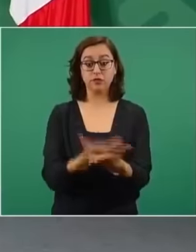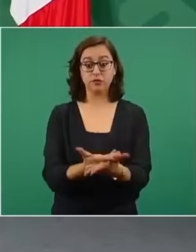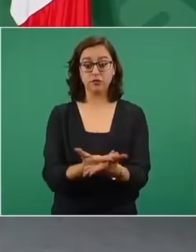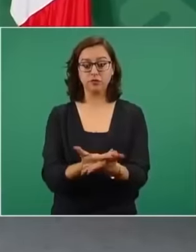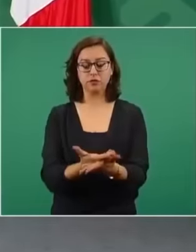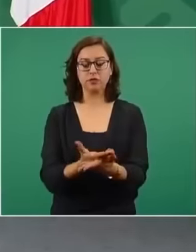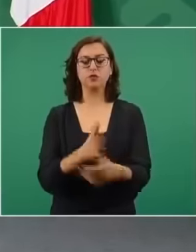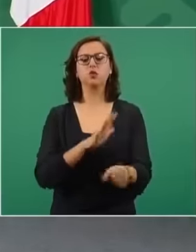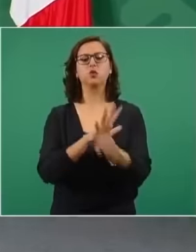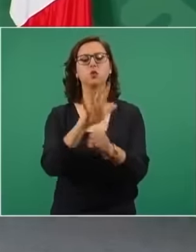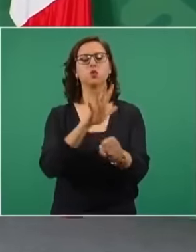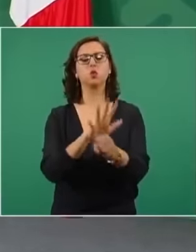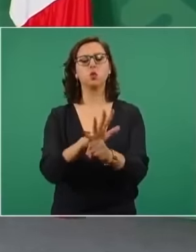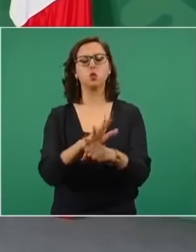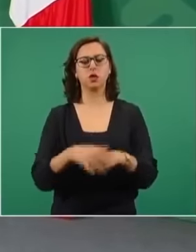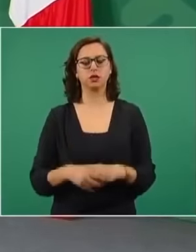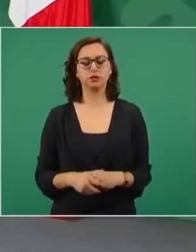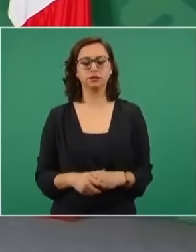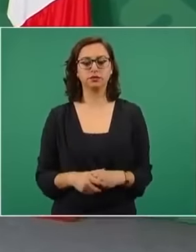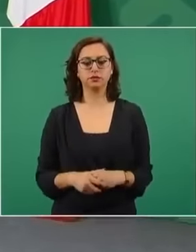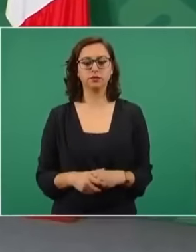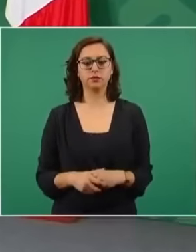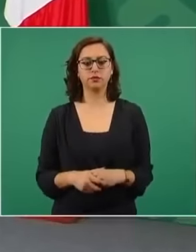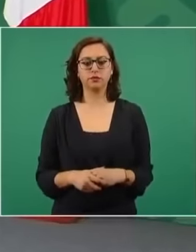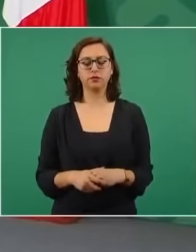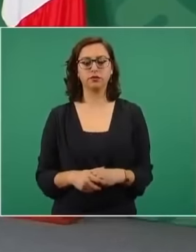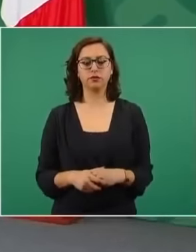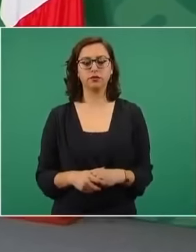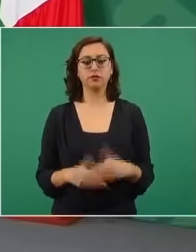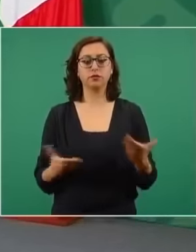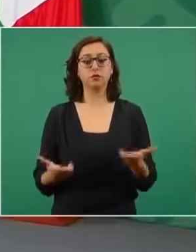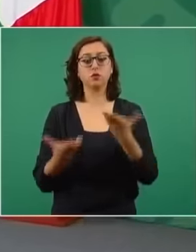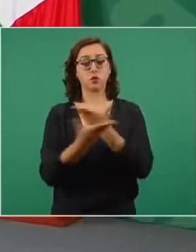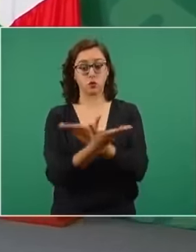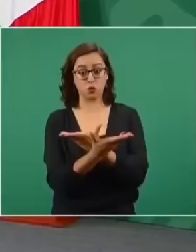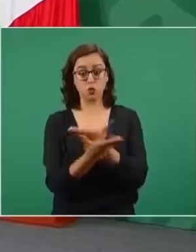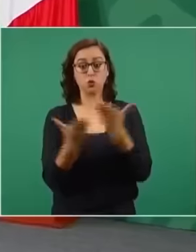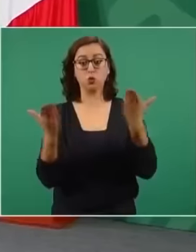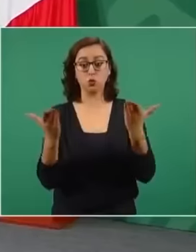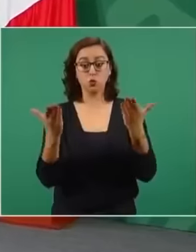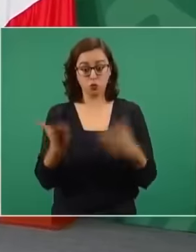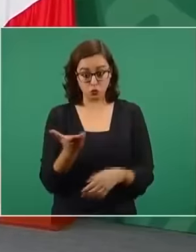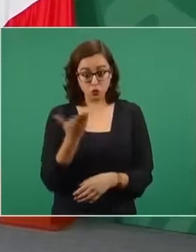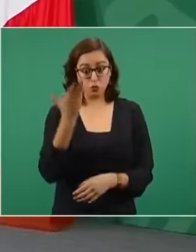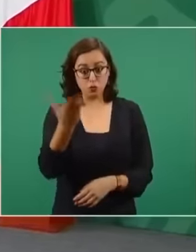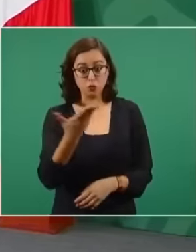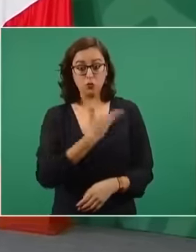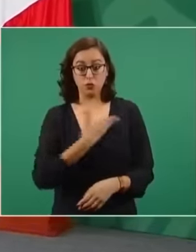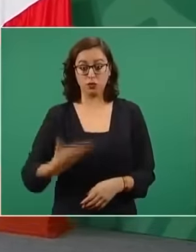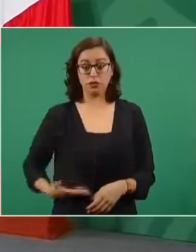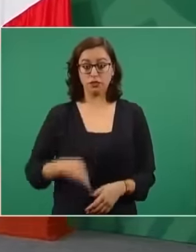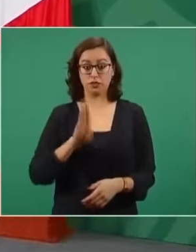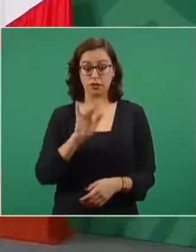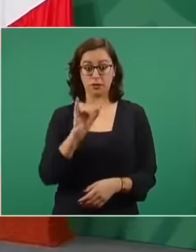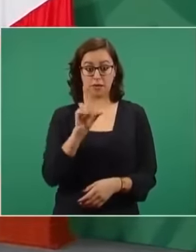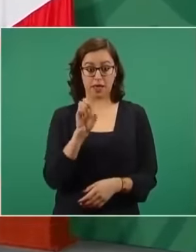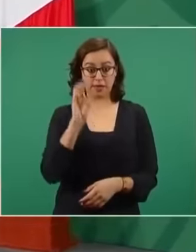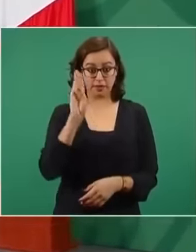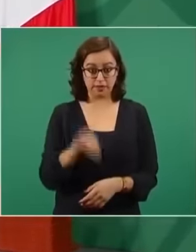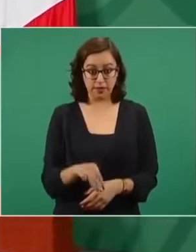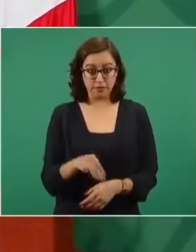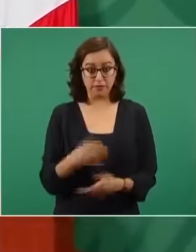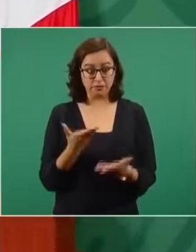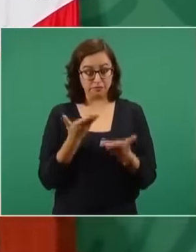Andrés Manuel López Obrador le planteó al presidente de Estados Unidos replicar su programa Sembrando